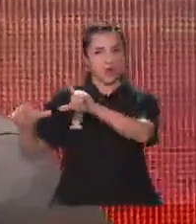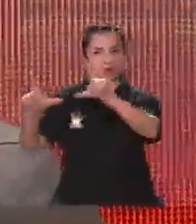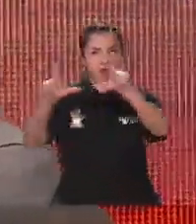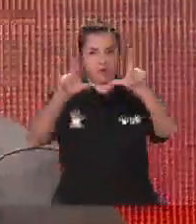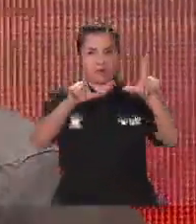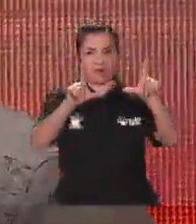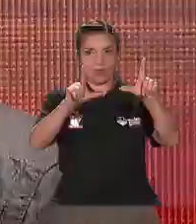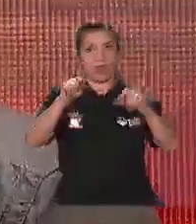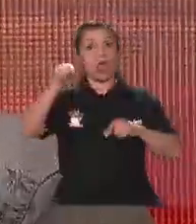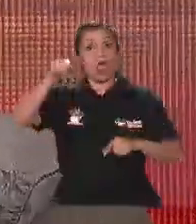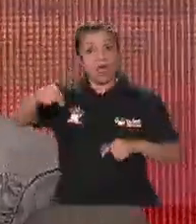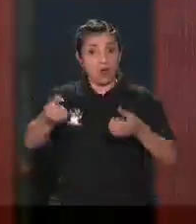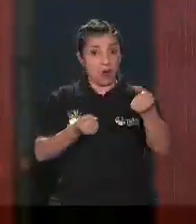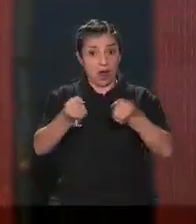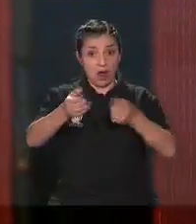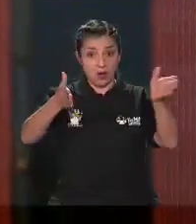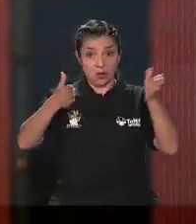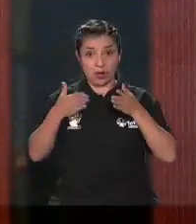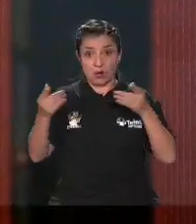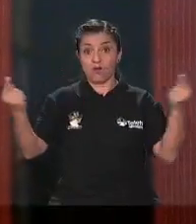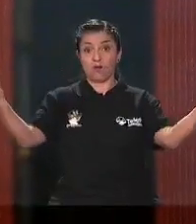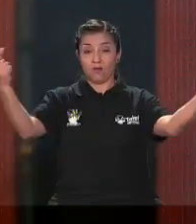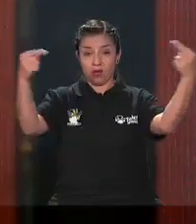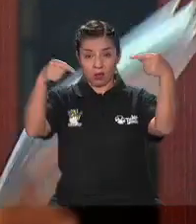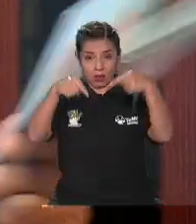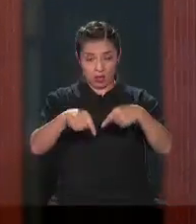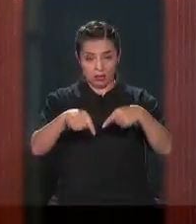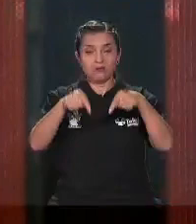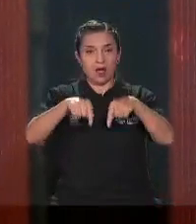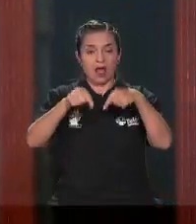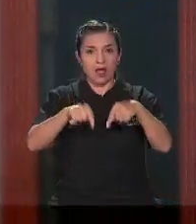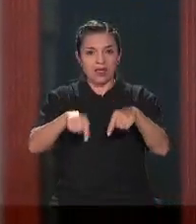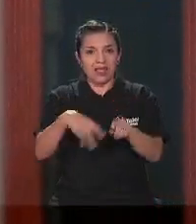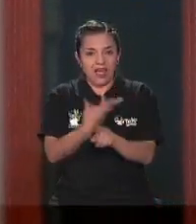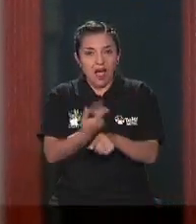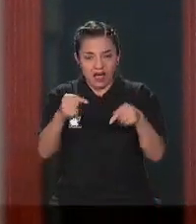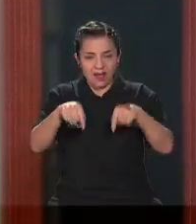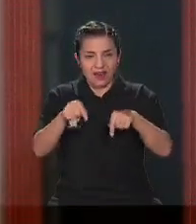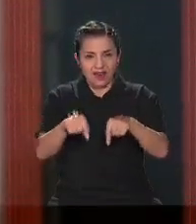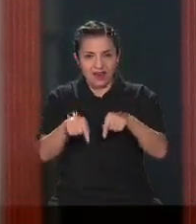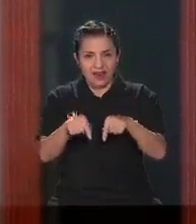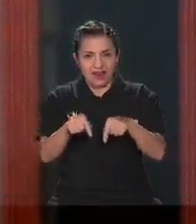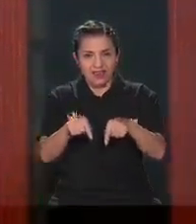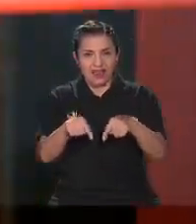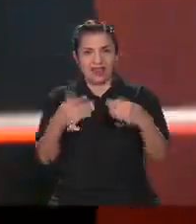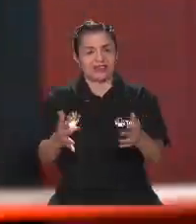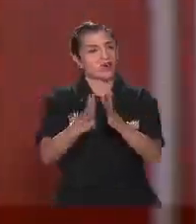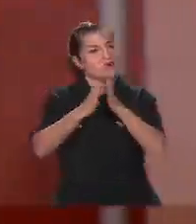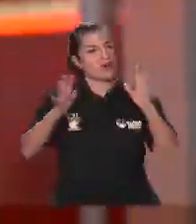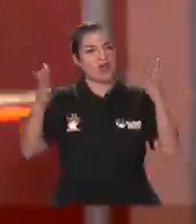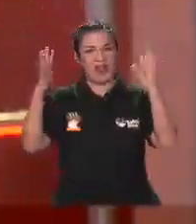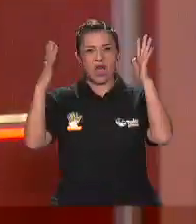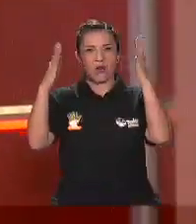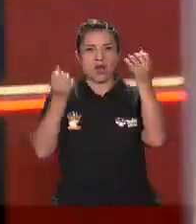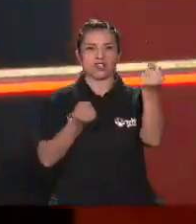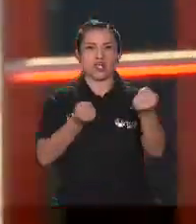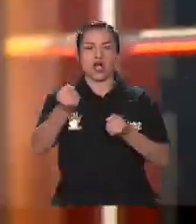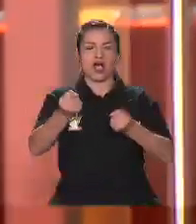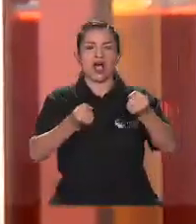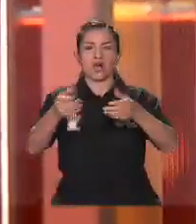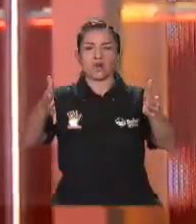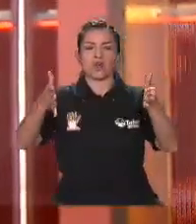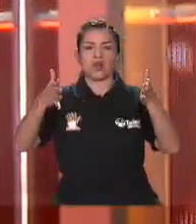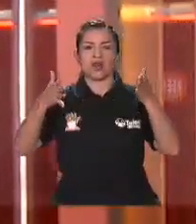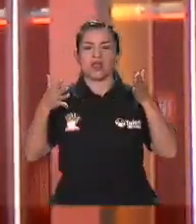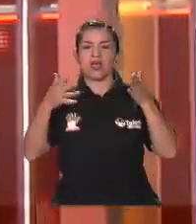Bueno, ellos los camioneros vinieron. Vinieron acá, están aquí, llegaron, así que le vamos a dar un gran aplauso a estos camioneros